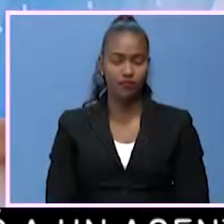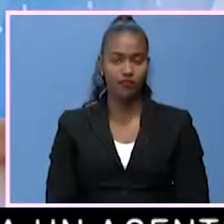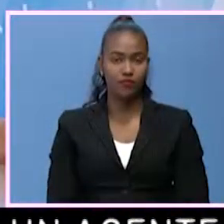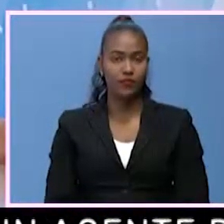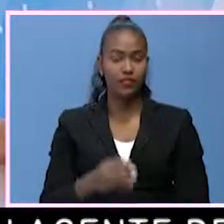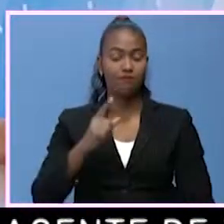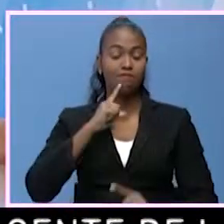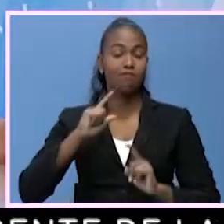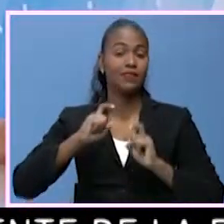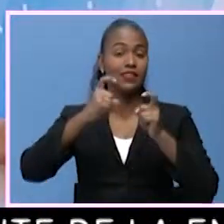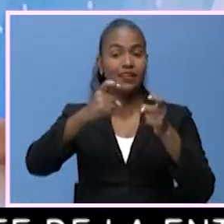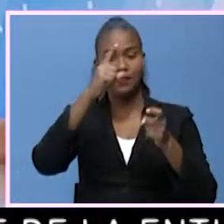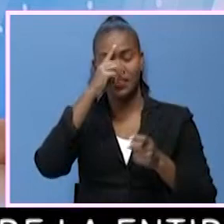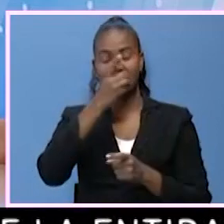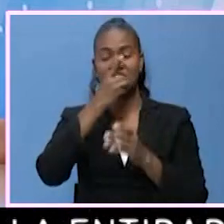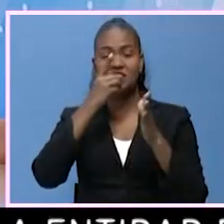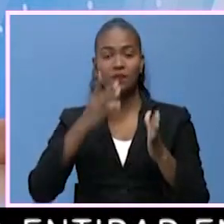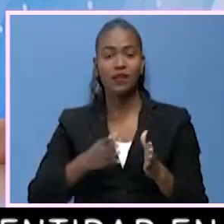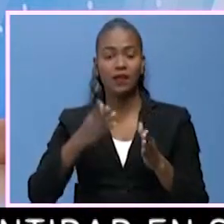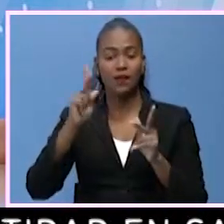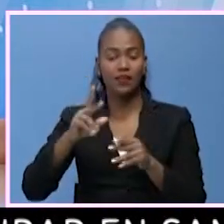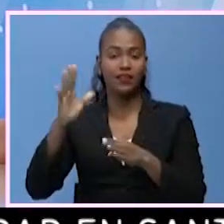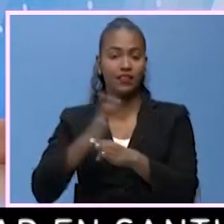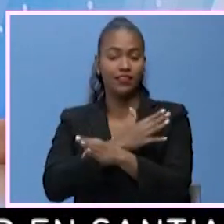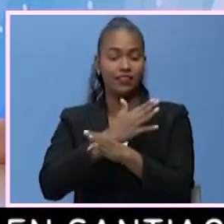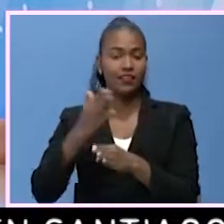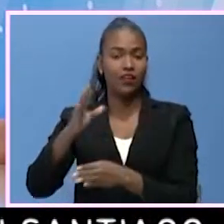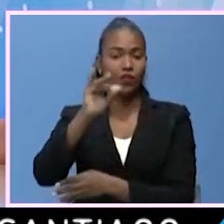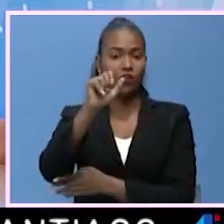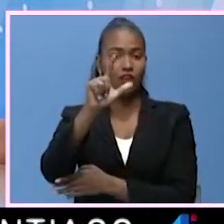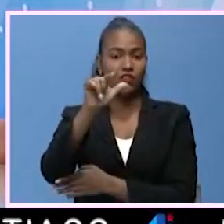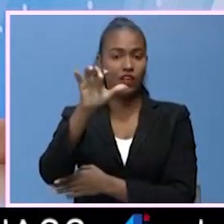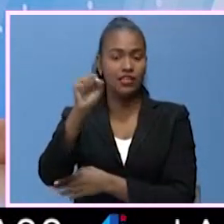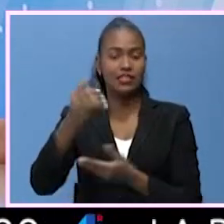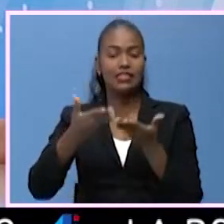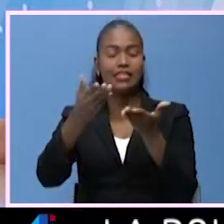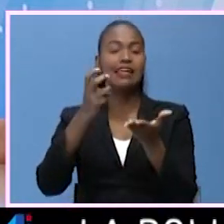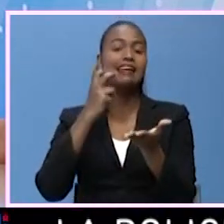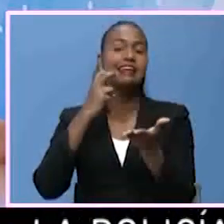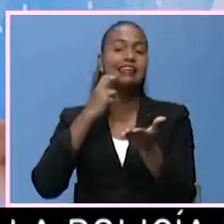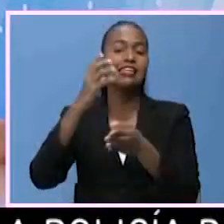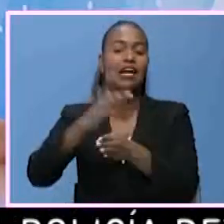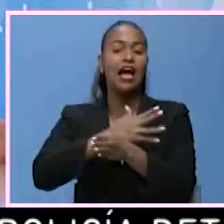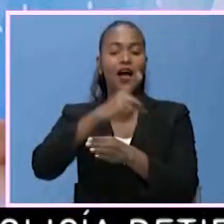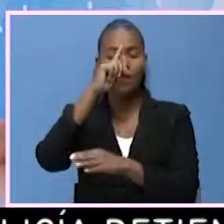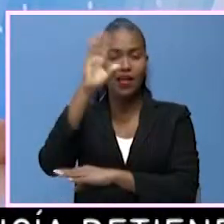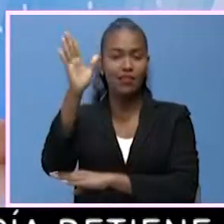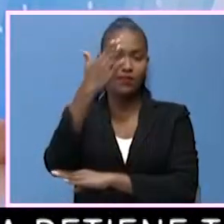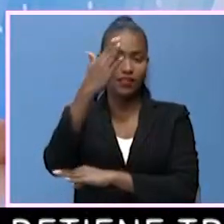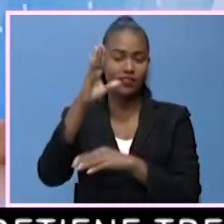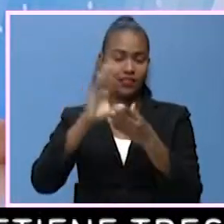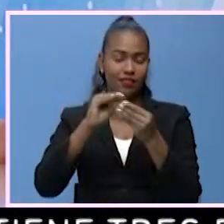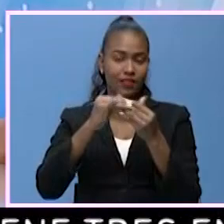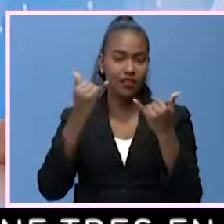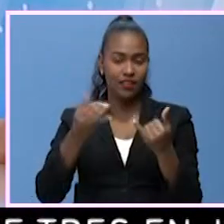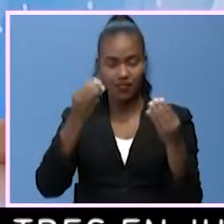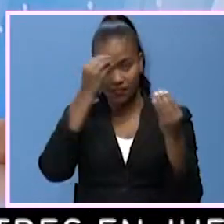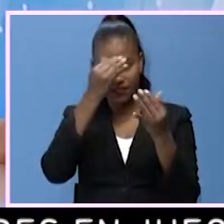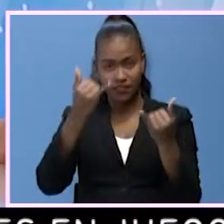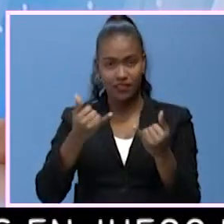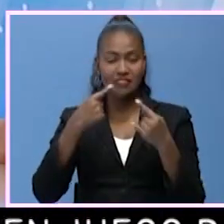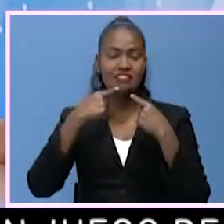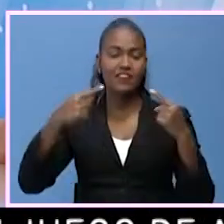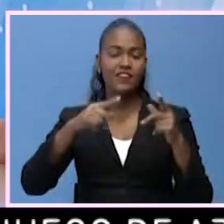Como un regalo para los dominicanos, el cantautor Juan Luis Guerra pone de forma gratuita Canto a la Patria. Los detalles a continuación en